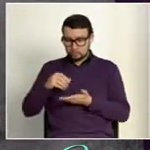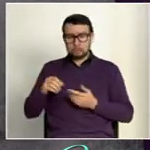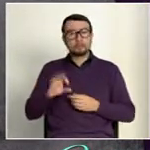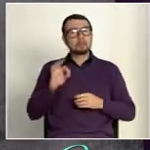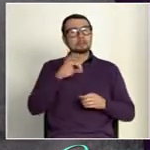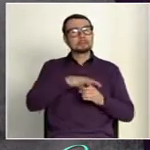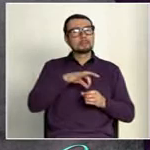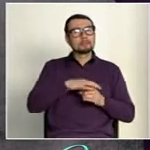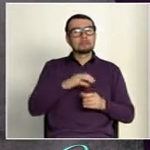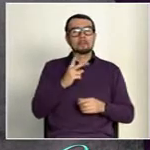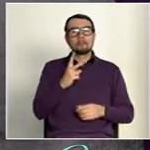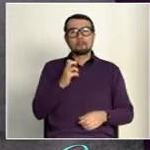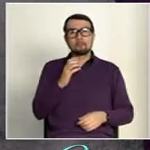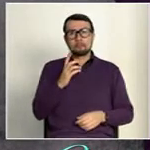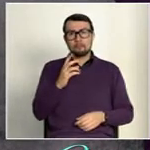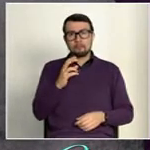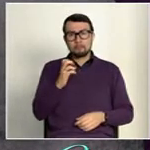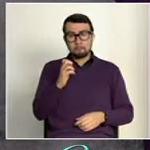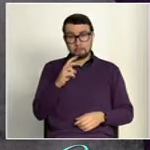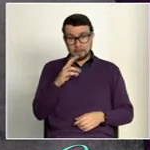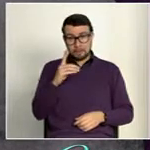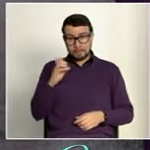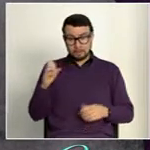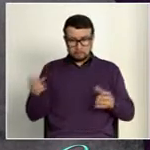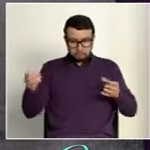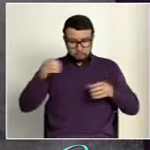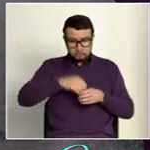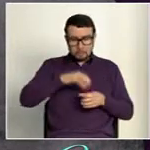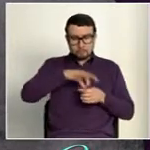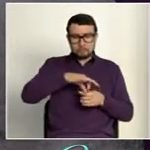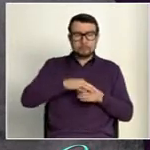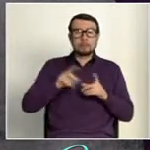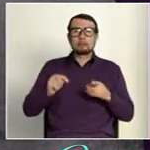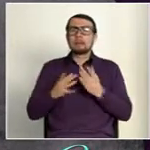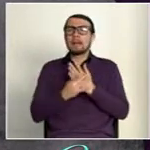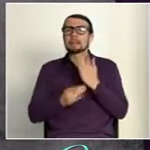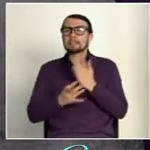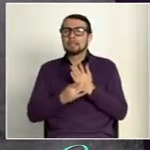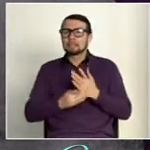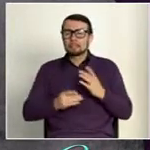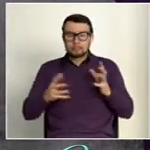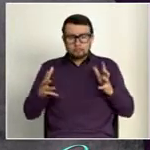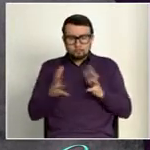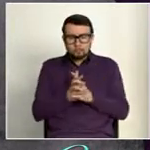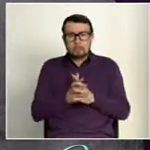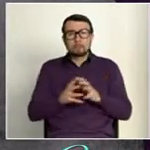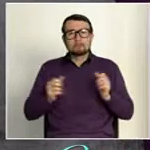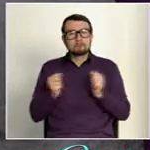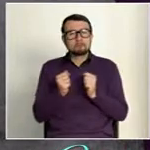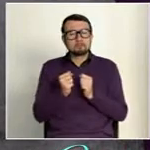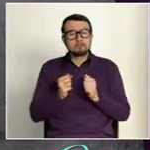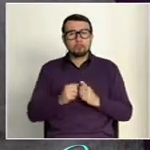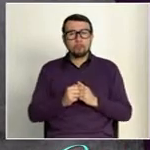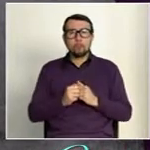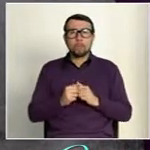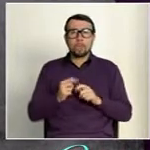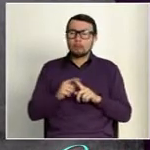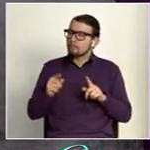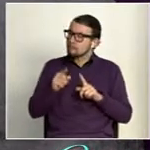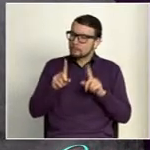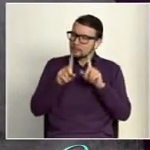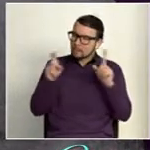verde. Son esas opciones y los aceites prensados en frío. Pero ya que entramos al tema de la